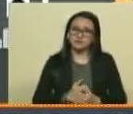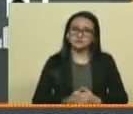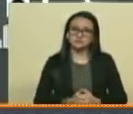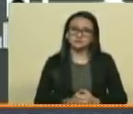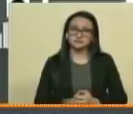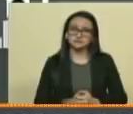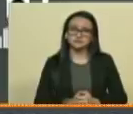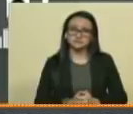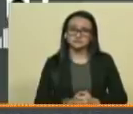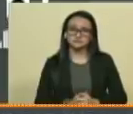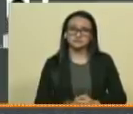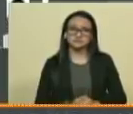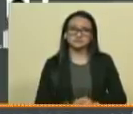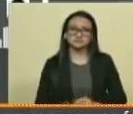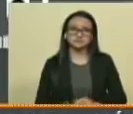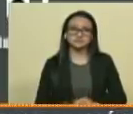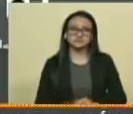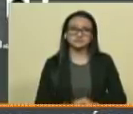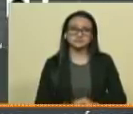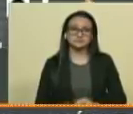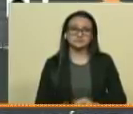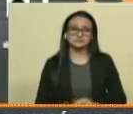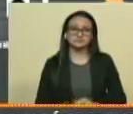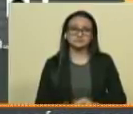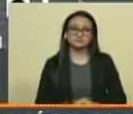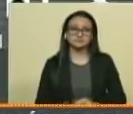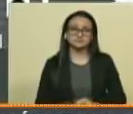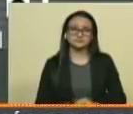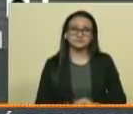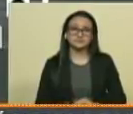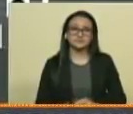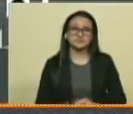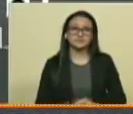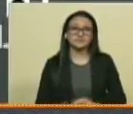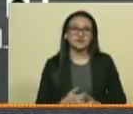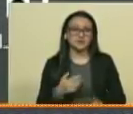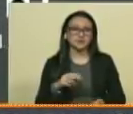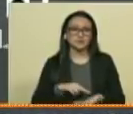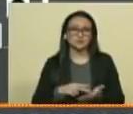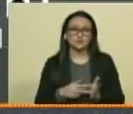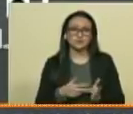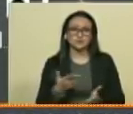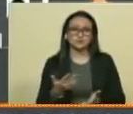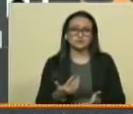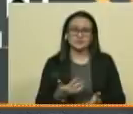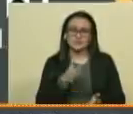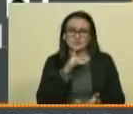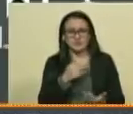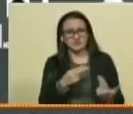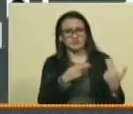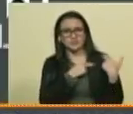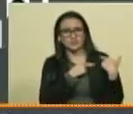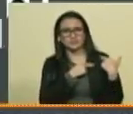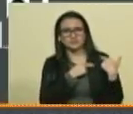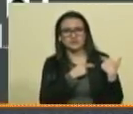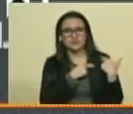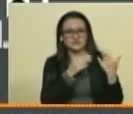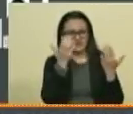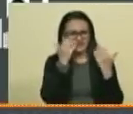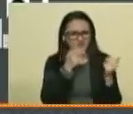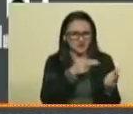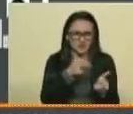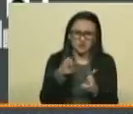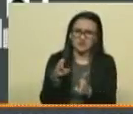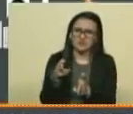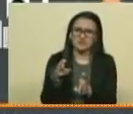prevenir a tiempo esta contingencia, que evidentemente es un acto del más irresponsable terrorismo y